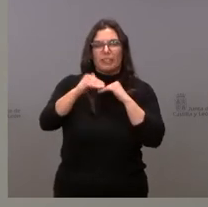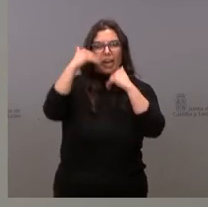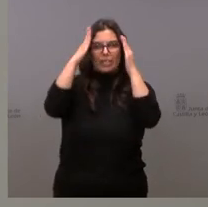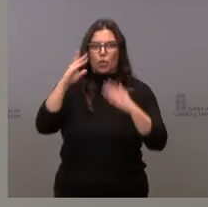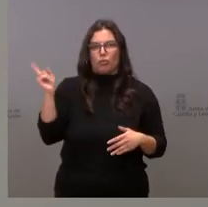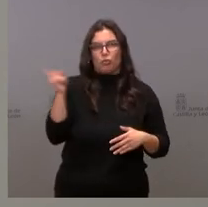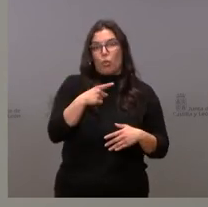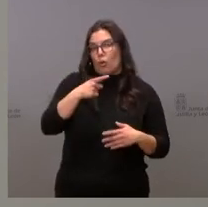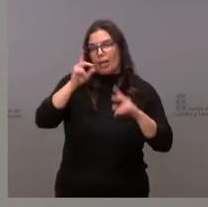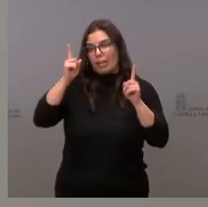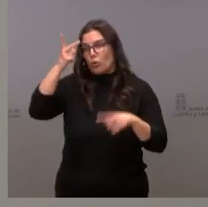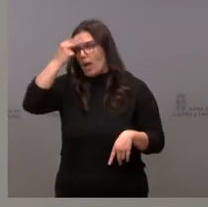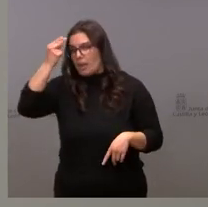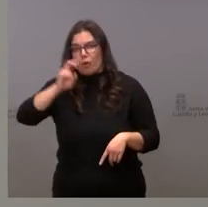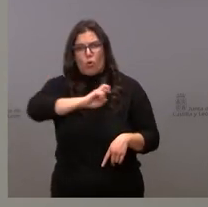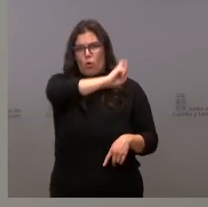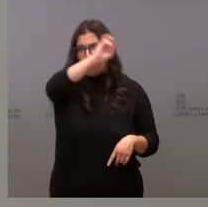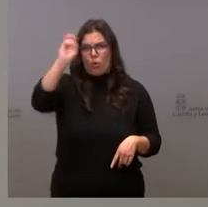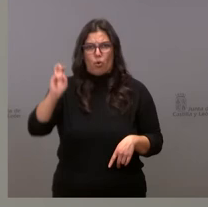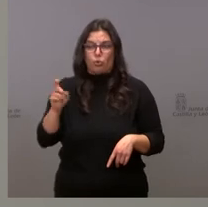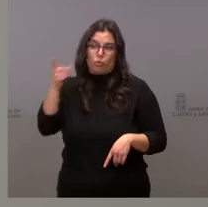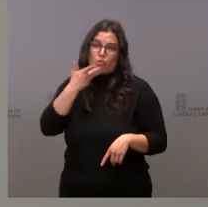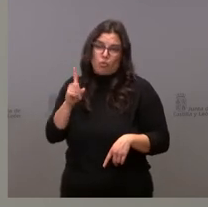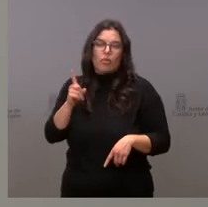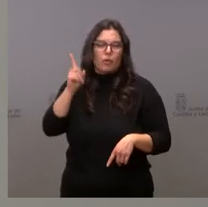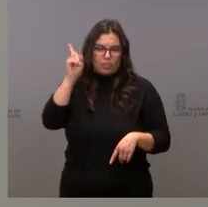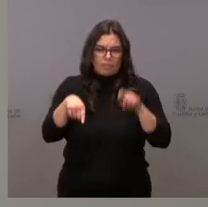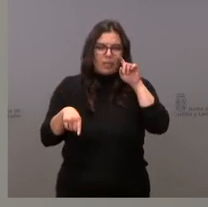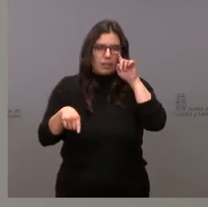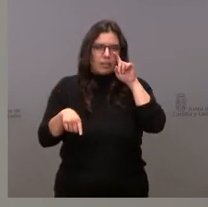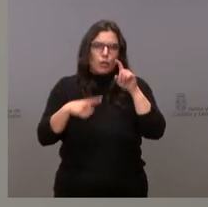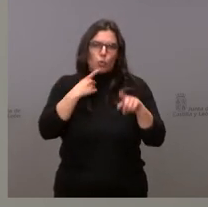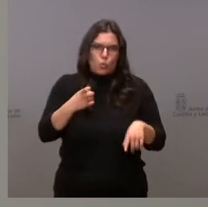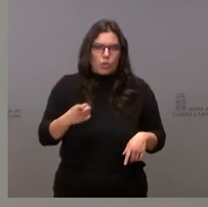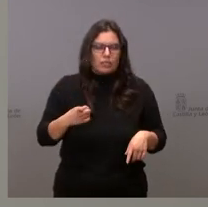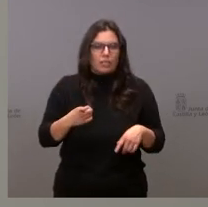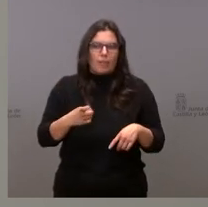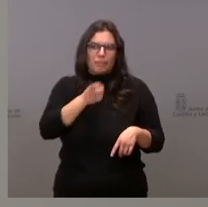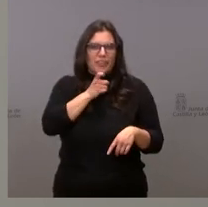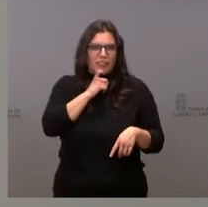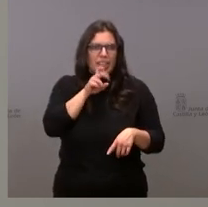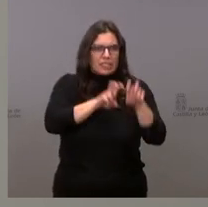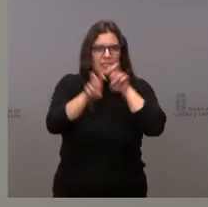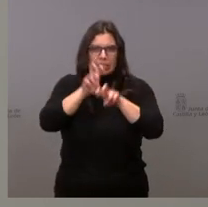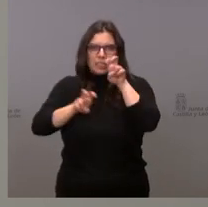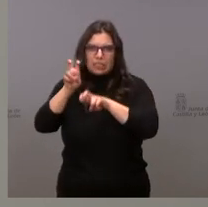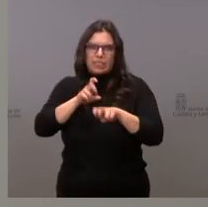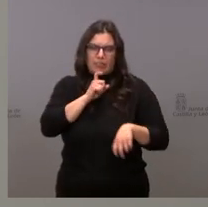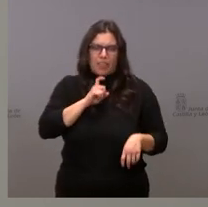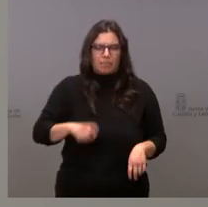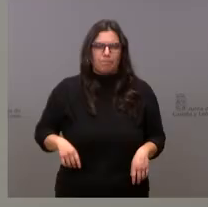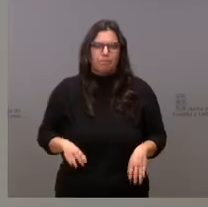arévalo y en otros puntos de la comunidad que usted no conoce pero que sí que nos cuesta y es difícil de poder es más difícil poderlo